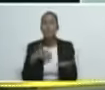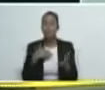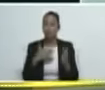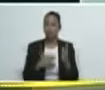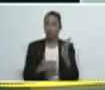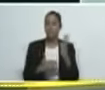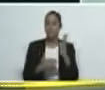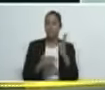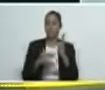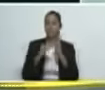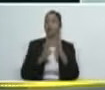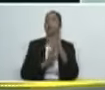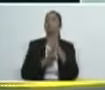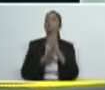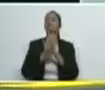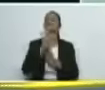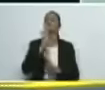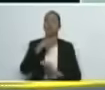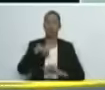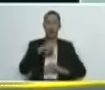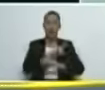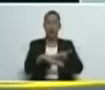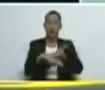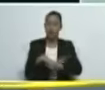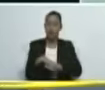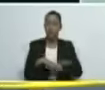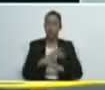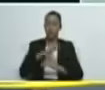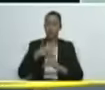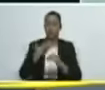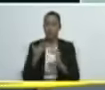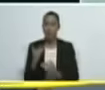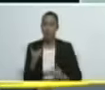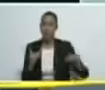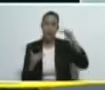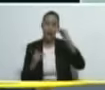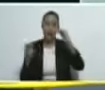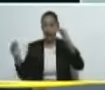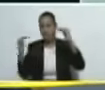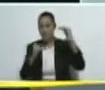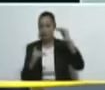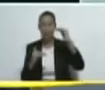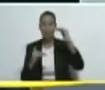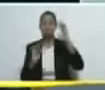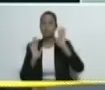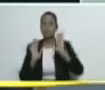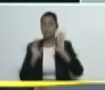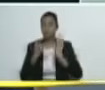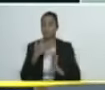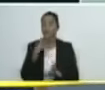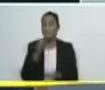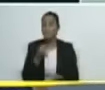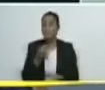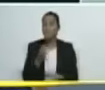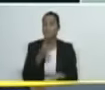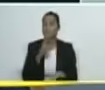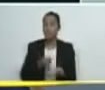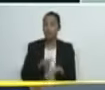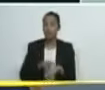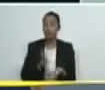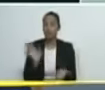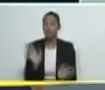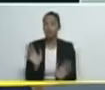esfuerzo y las hazañas que nos permiten superarlos. Debo decirlo con franqueza,